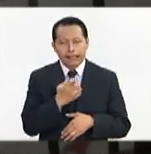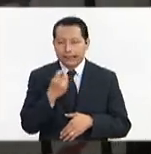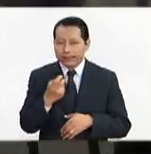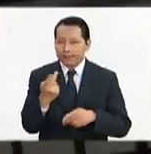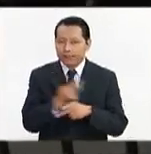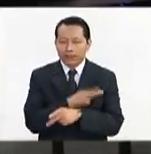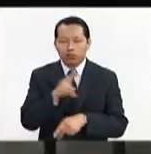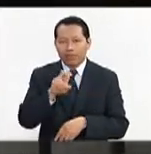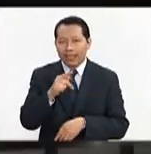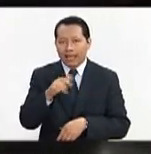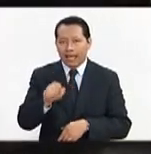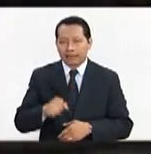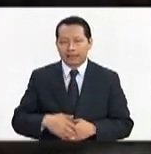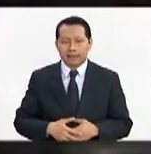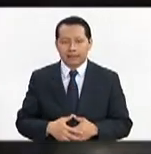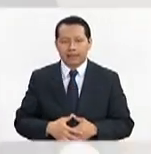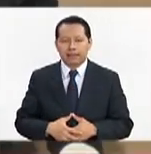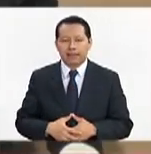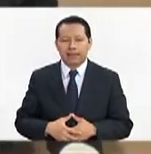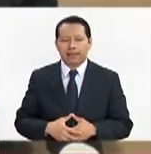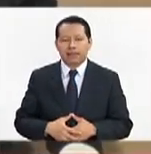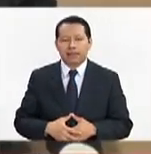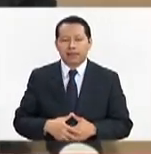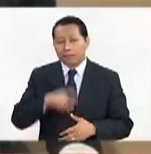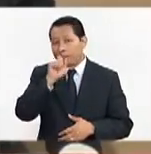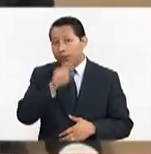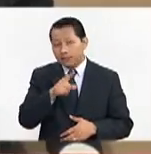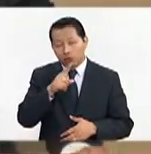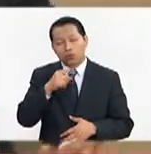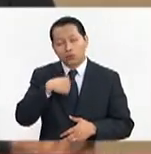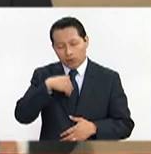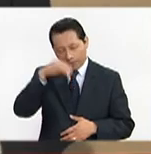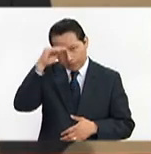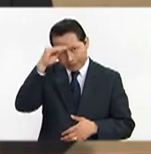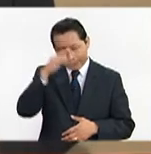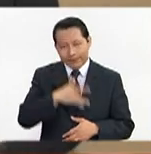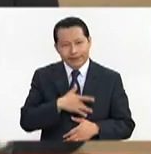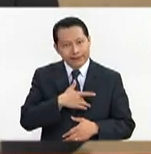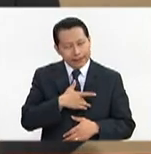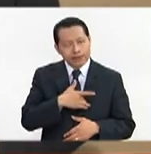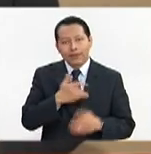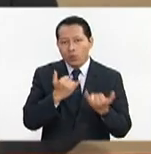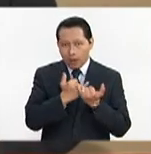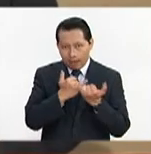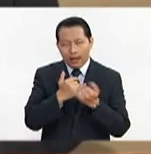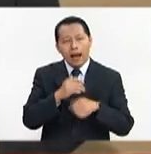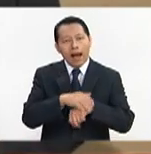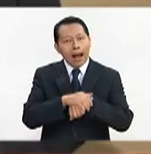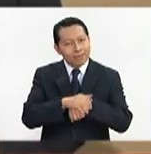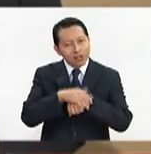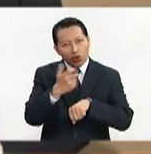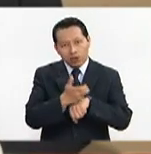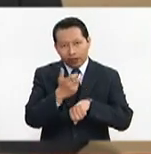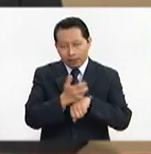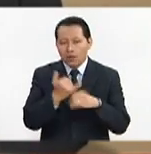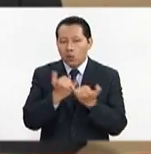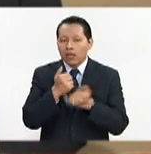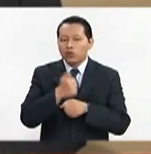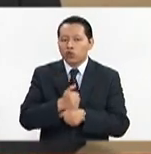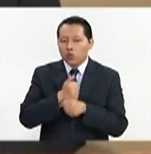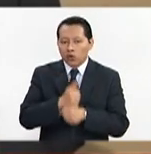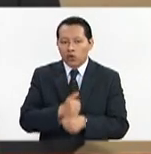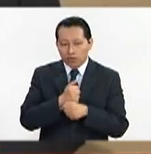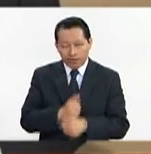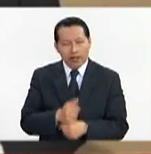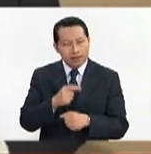ocurridos en Las Vegas. También envío un pensamiento sincero para nuestros amigos estadounidenses que también han sufrido la violencia